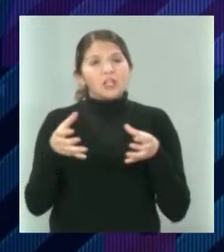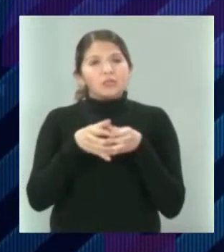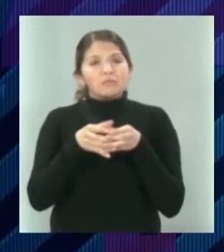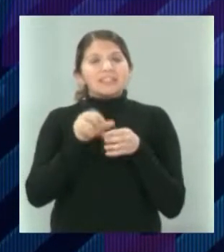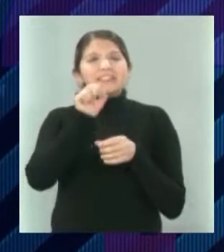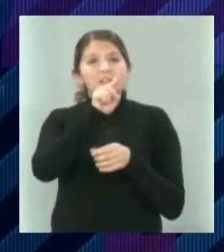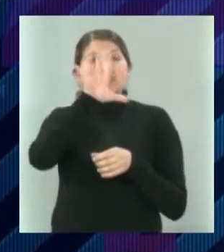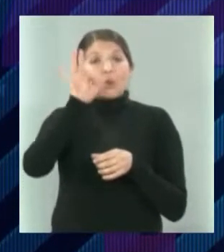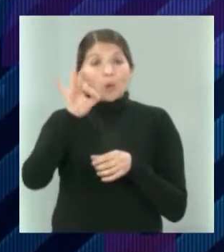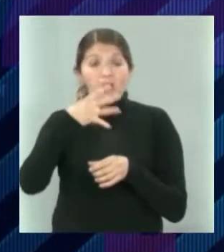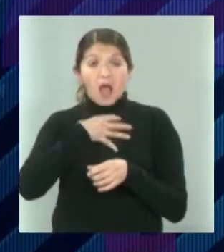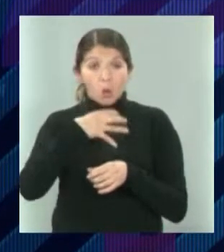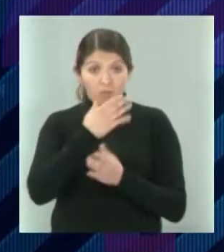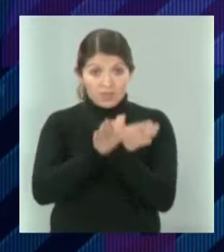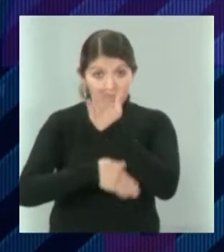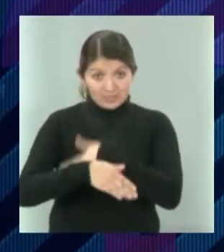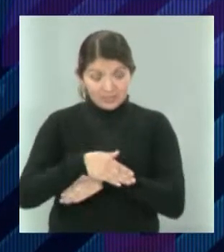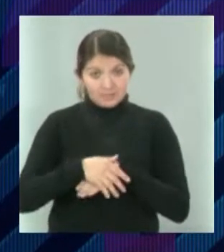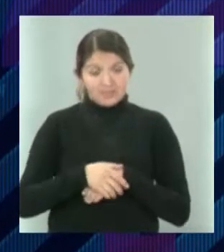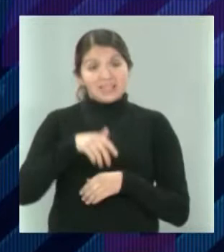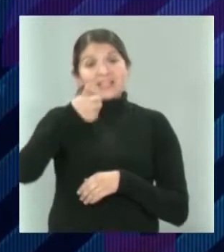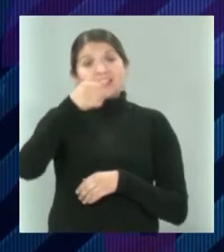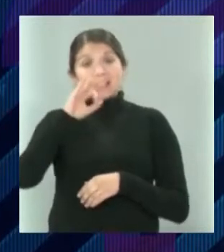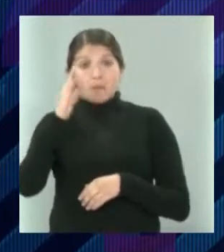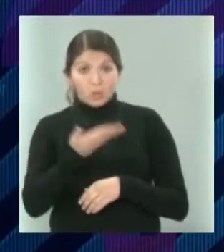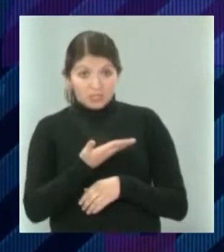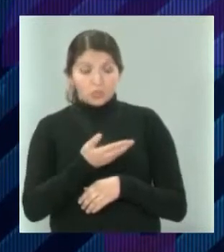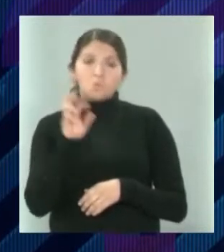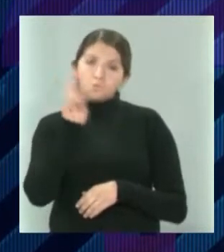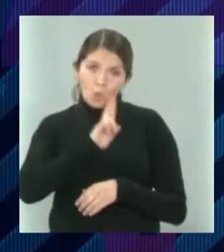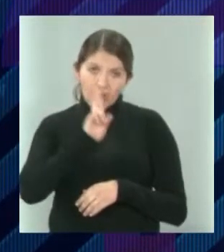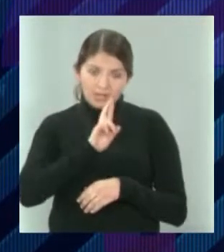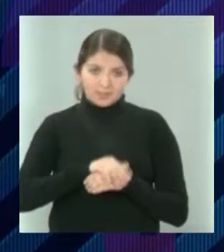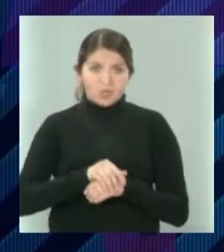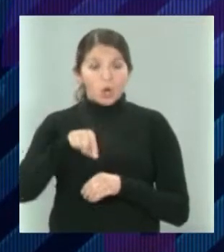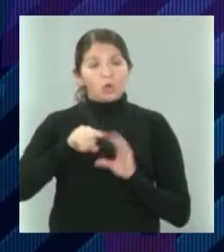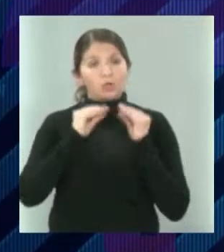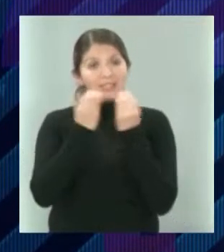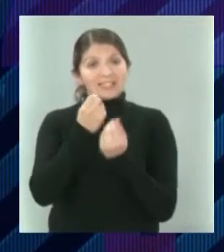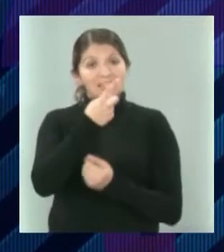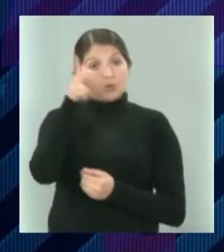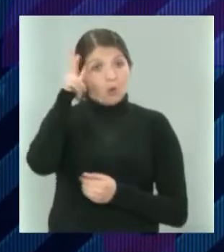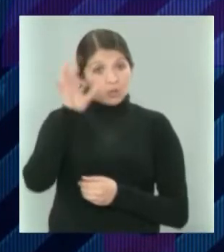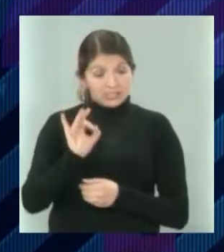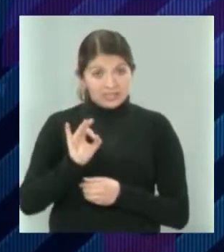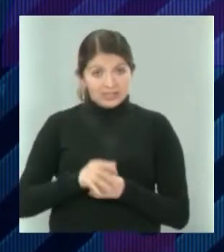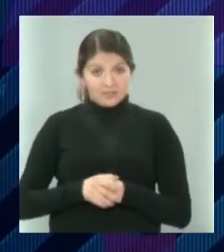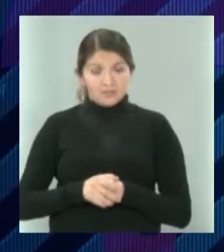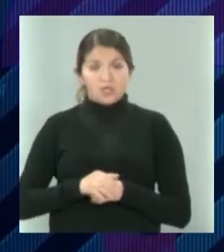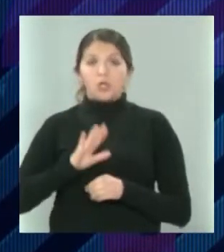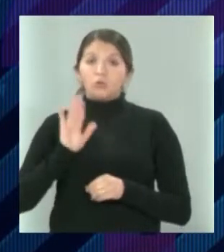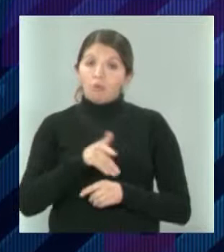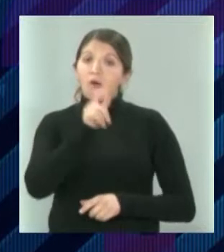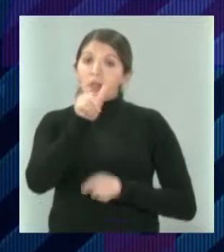con discapacidad, de los cuales más del 60% son mujeres. Hoy son 180. Todos ellos reciben un